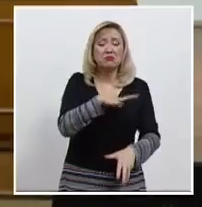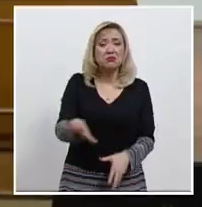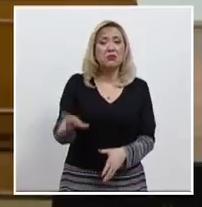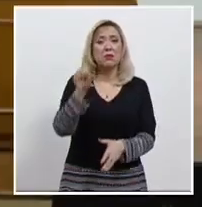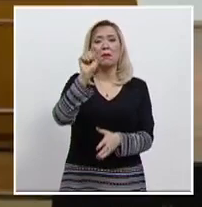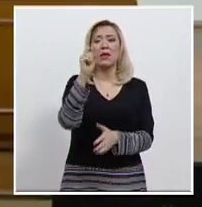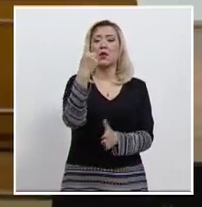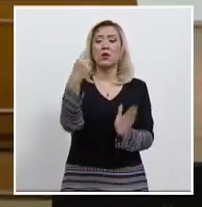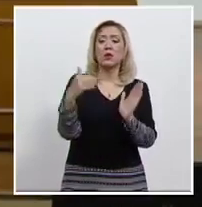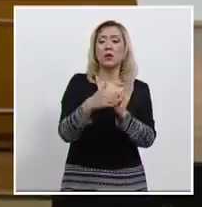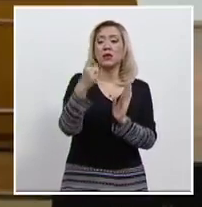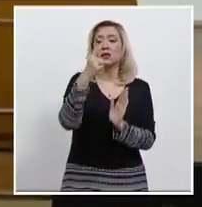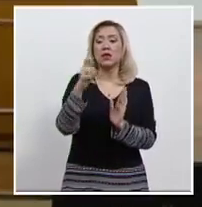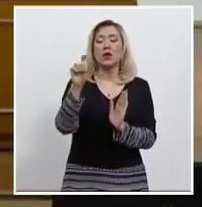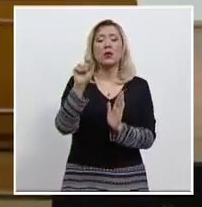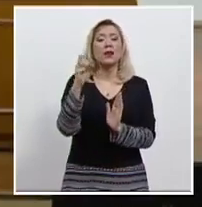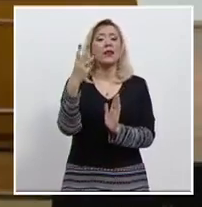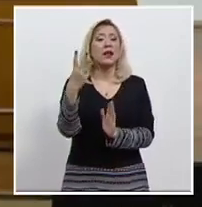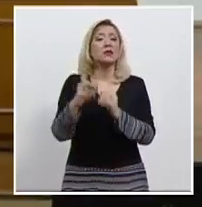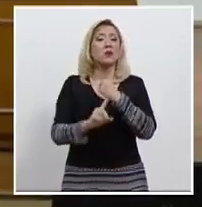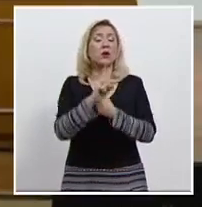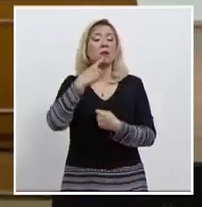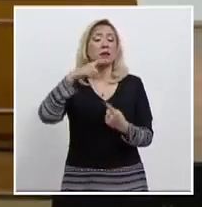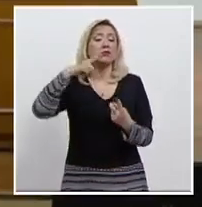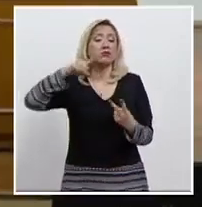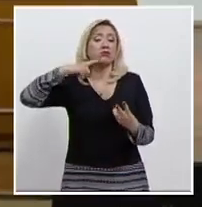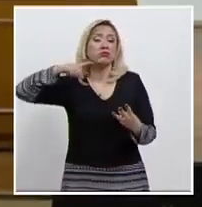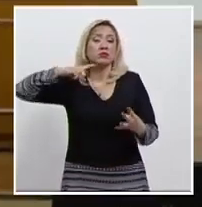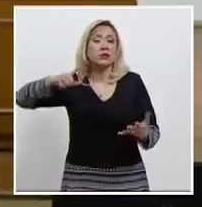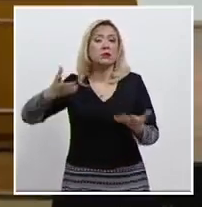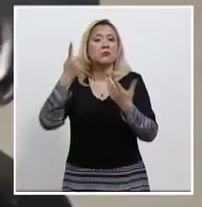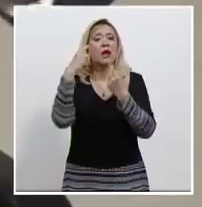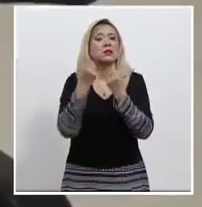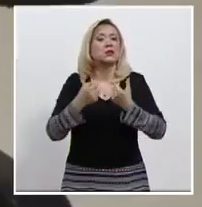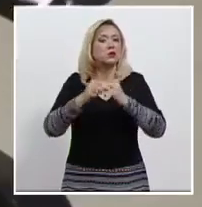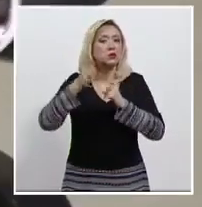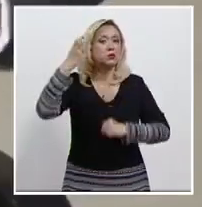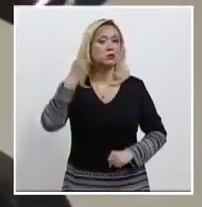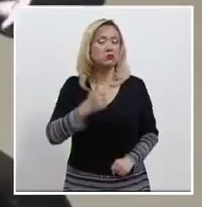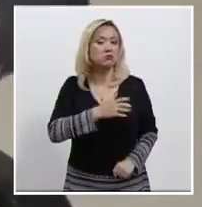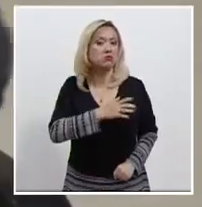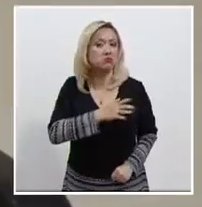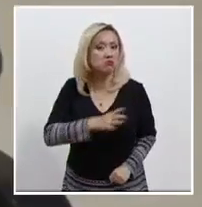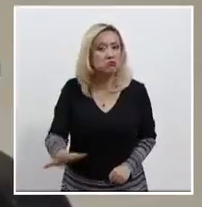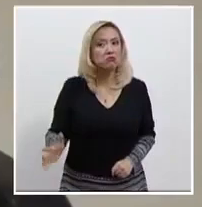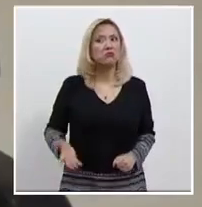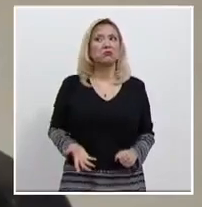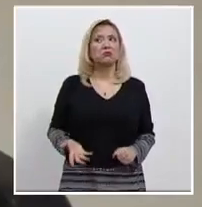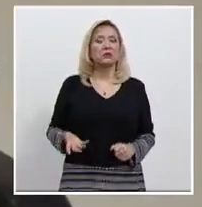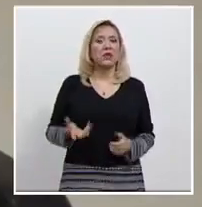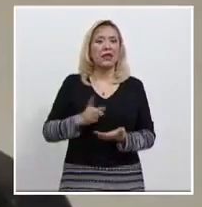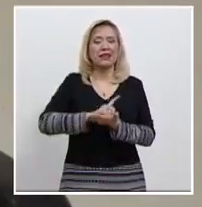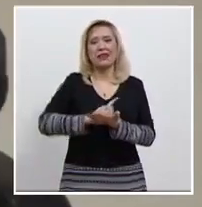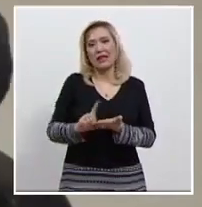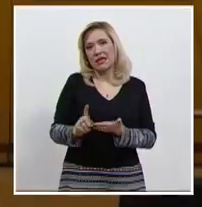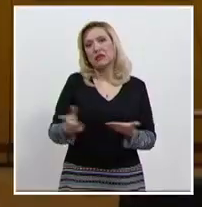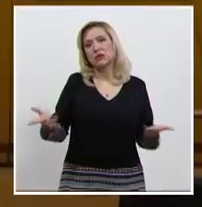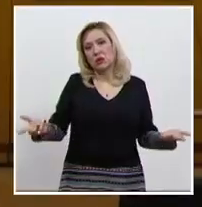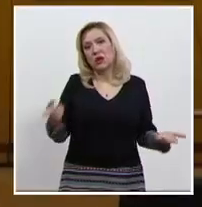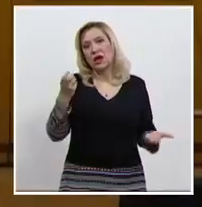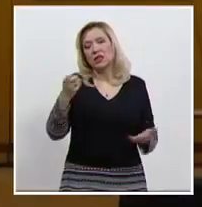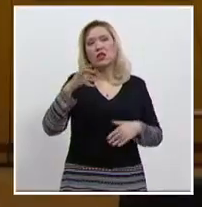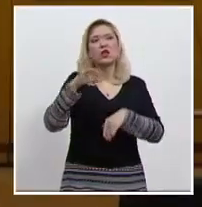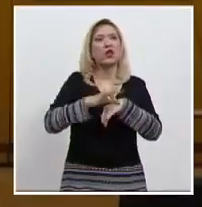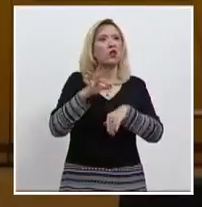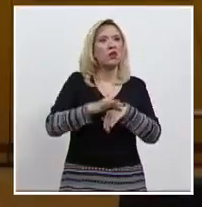21.123 conflictos laborales en materia de seguridad social. Recursos en los que se reclaman derechos en temas de servicios de